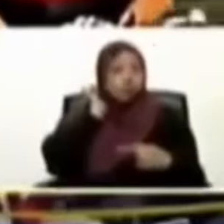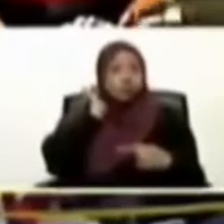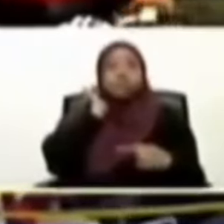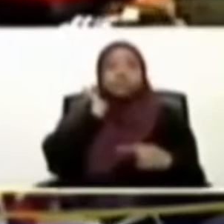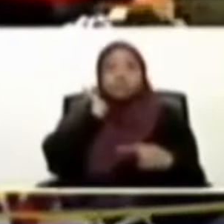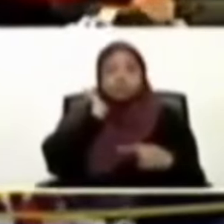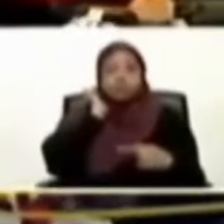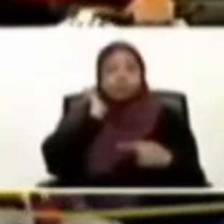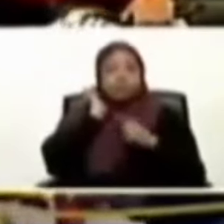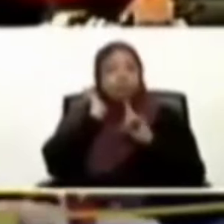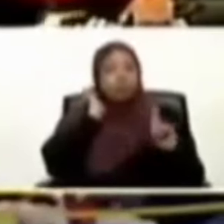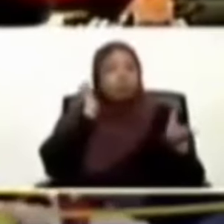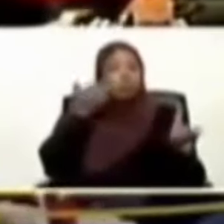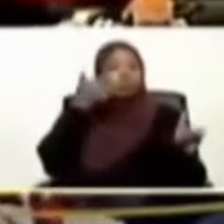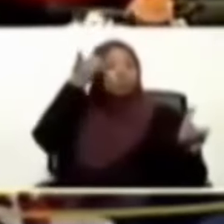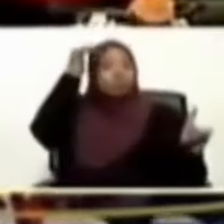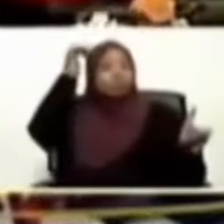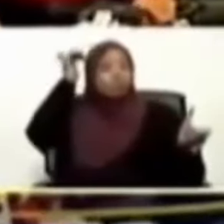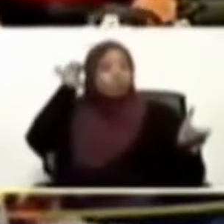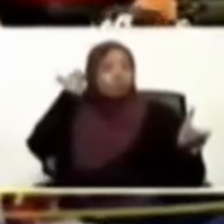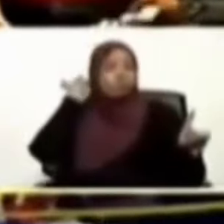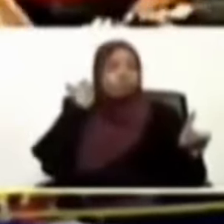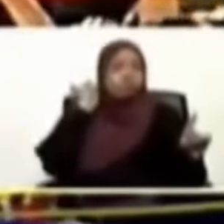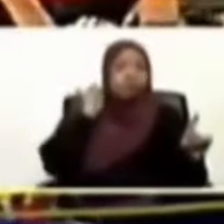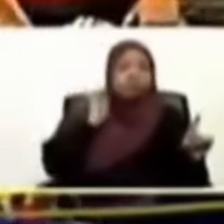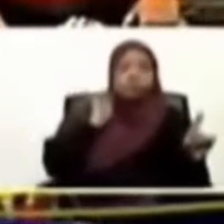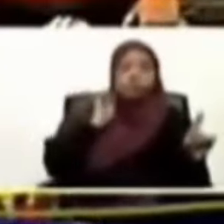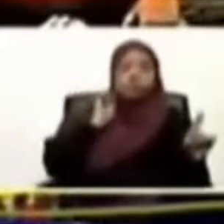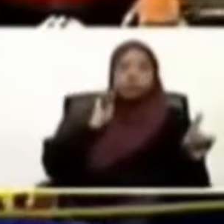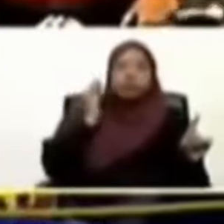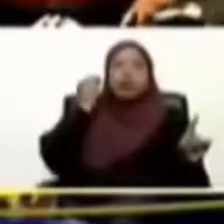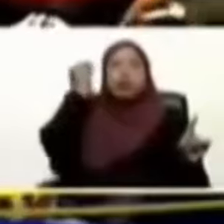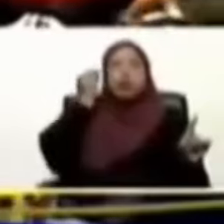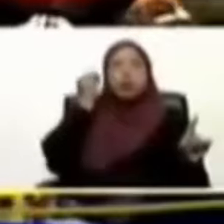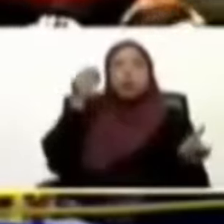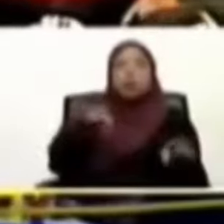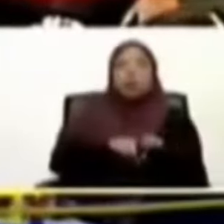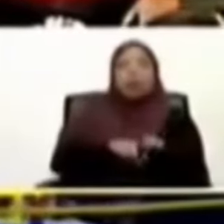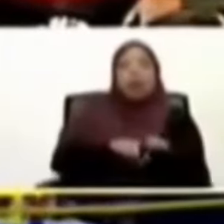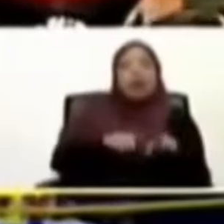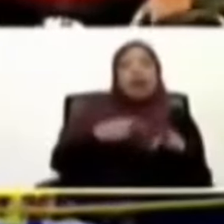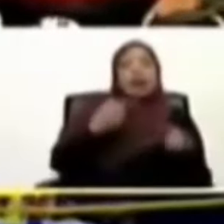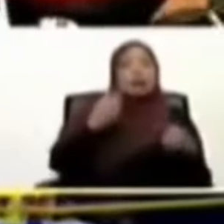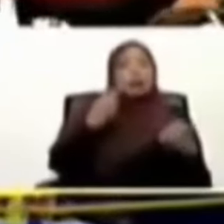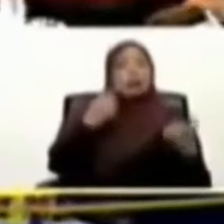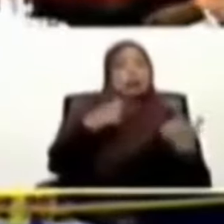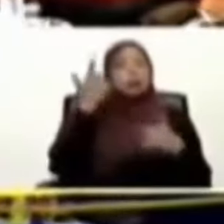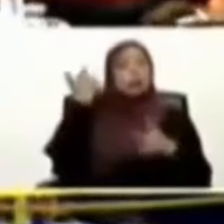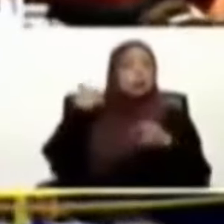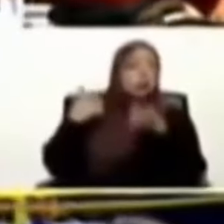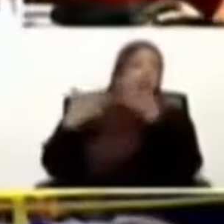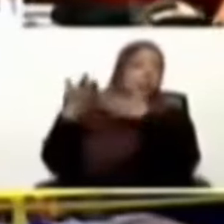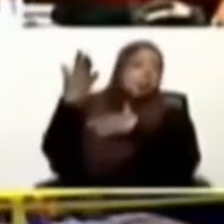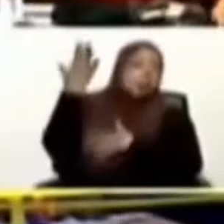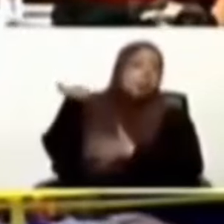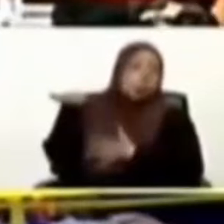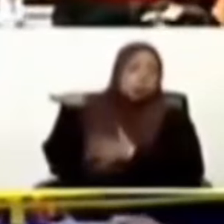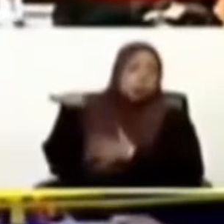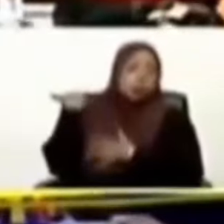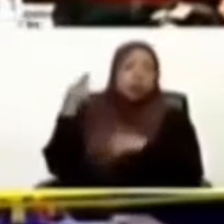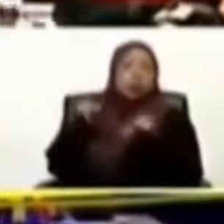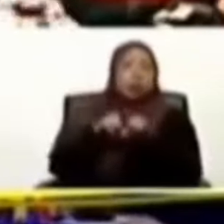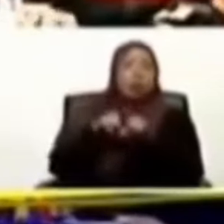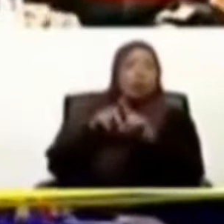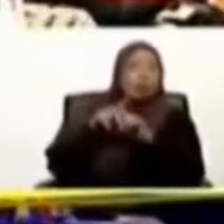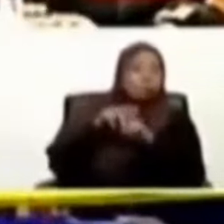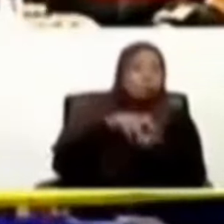Sea cual sea el fraude que intente el régimen, un voto masivo de protestas podría por fin derrocarlo, un